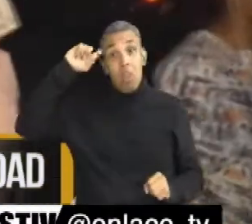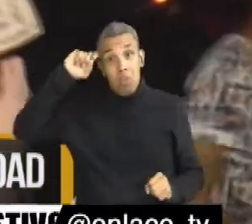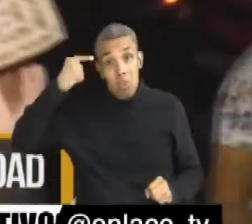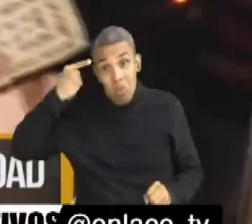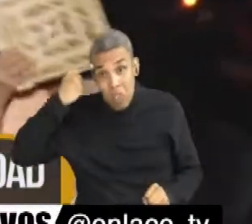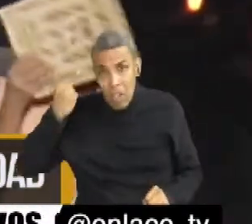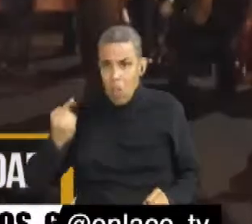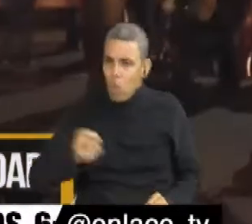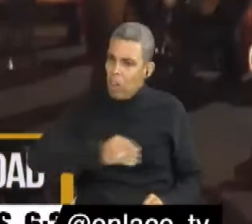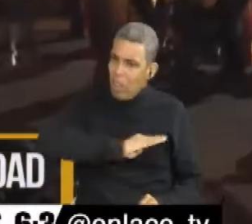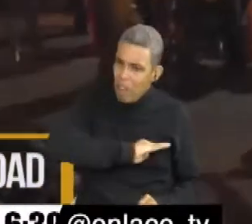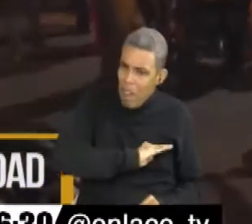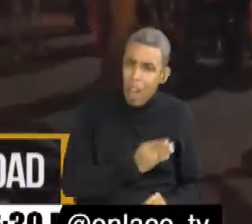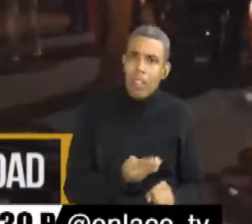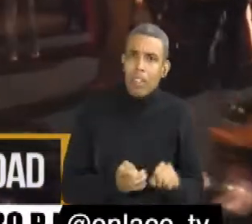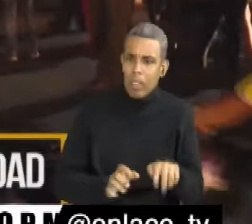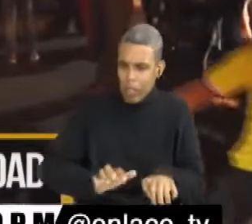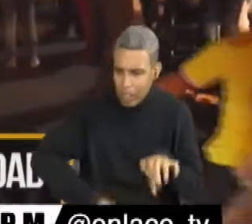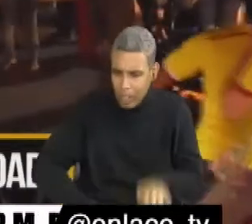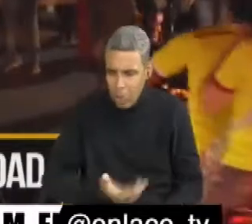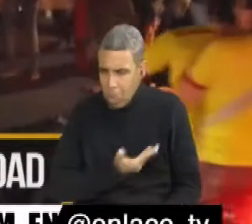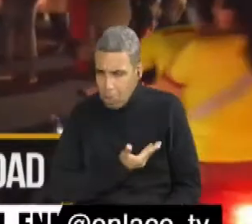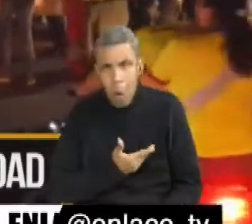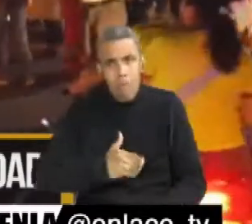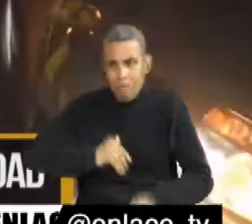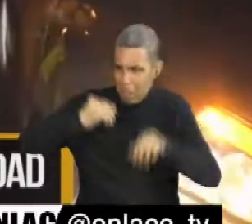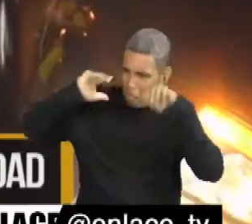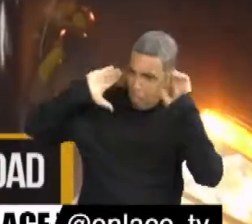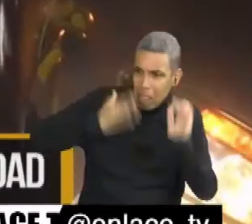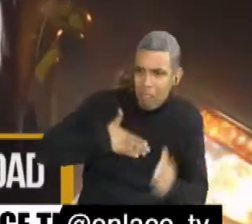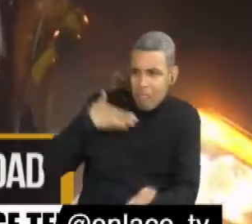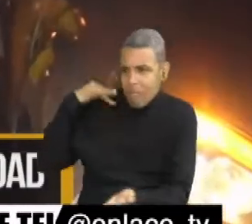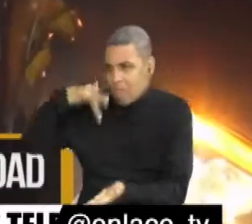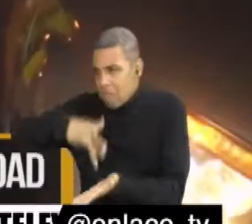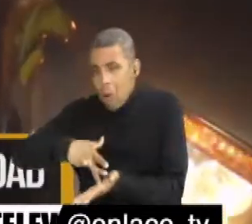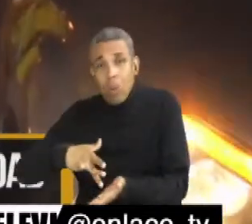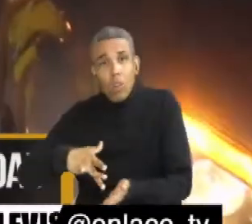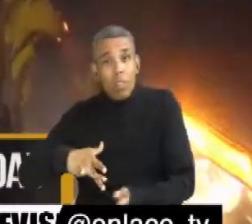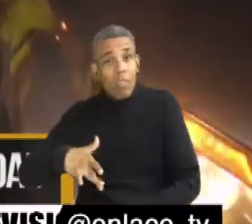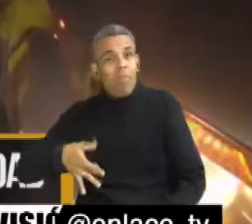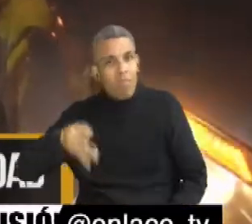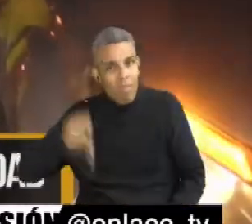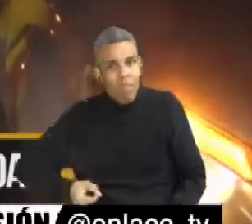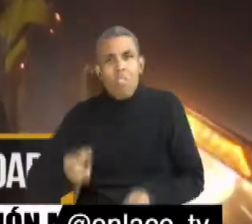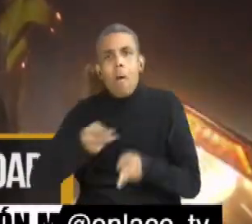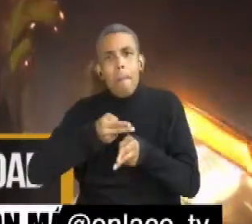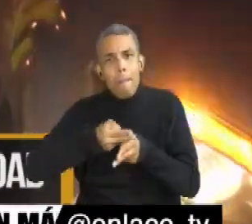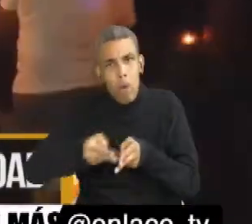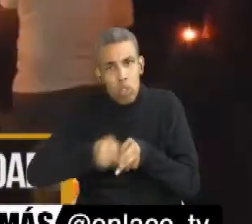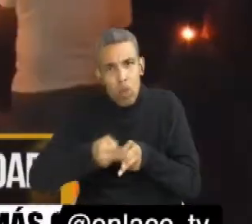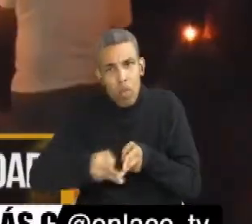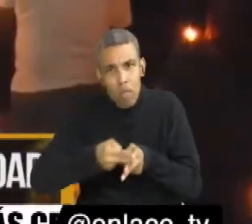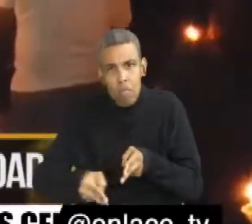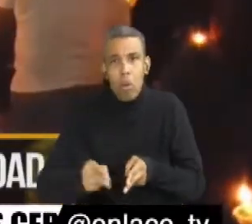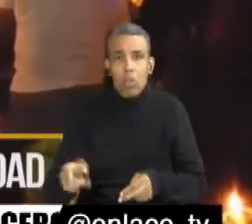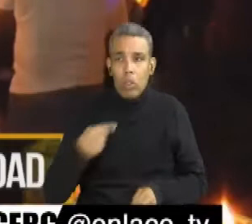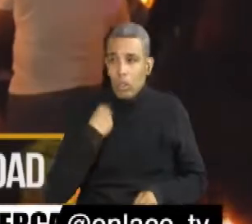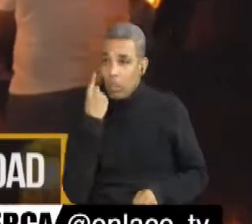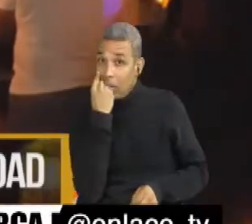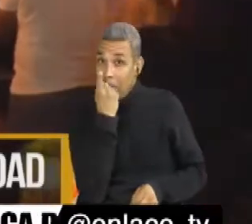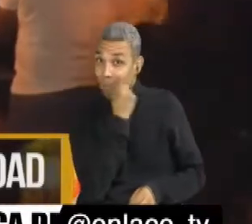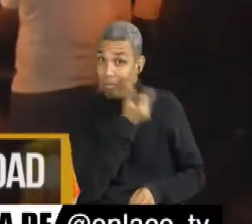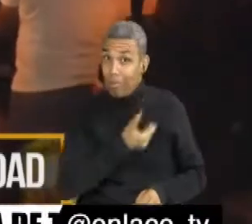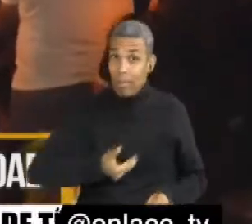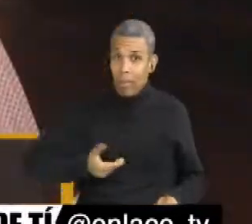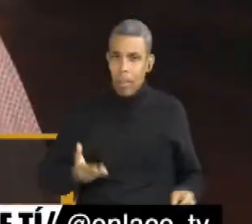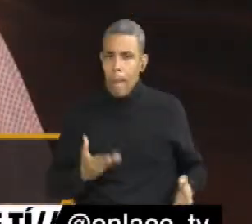alcaldes, secretarios de educación, yo creo que esto tiene que llegar a un feliz término y que el gobierno como tal debe entender de que el